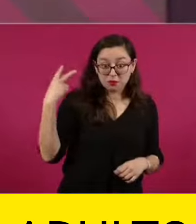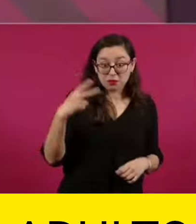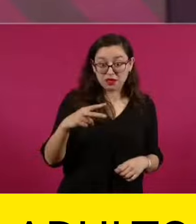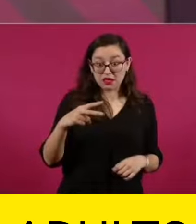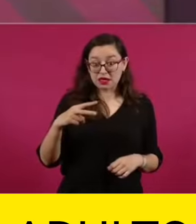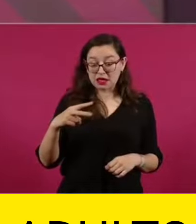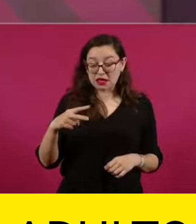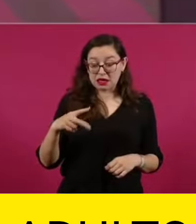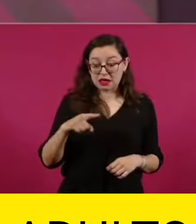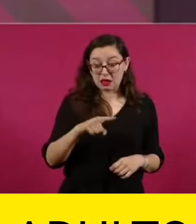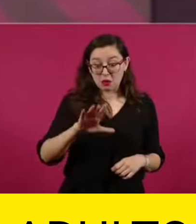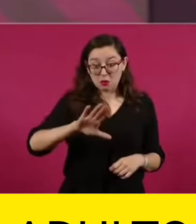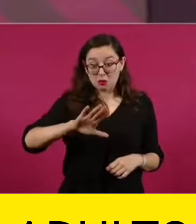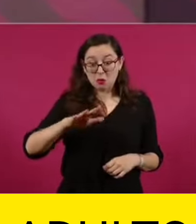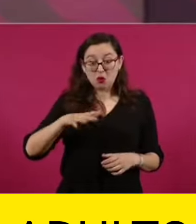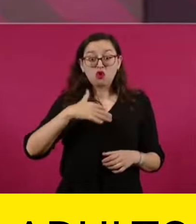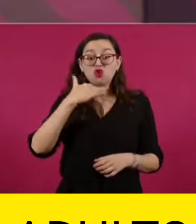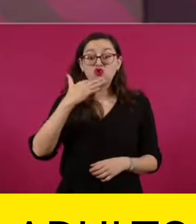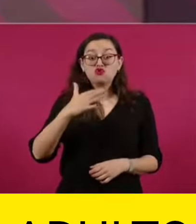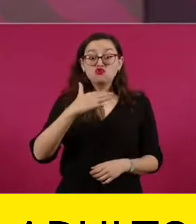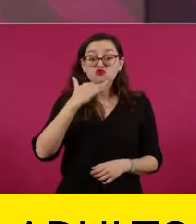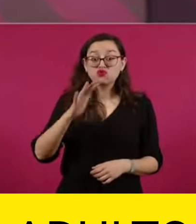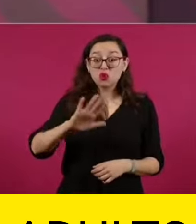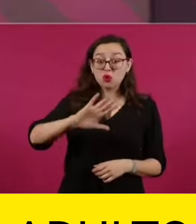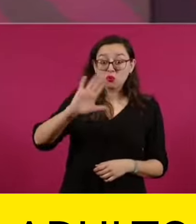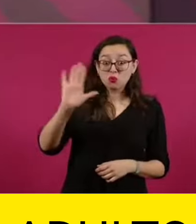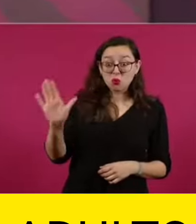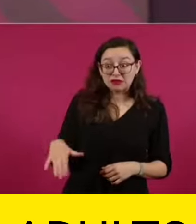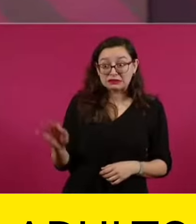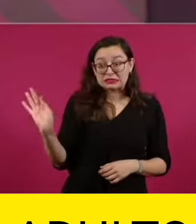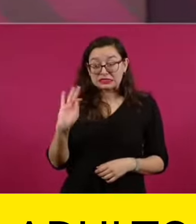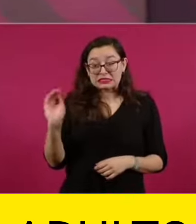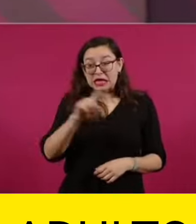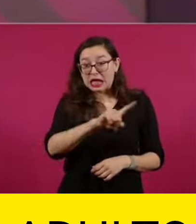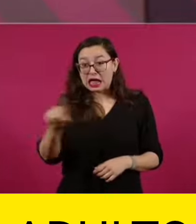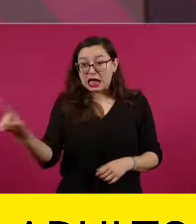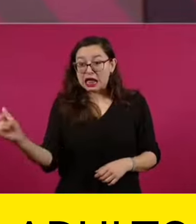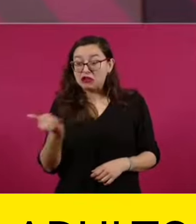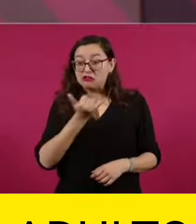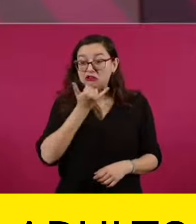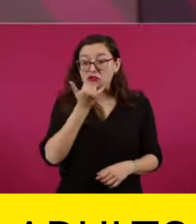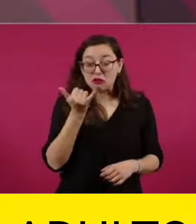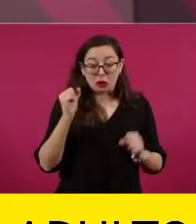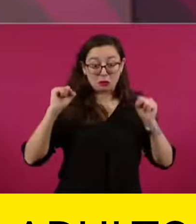equivocar y pueden decir viva, no, muera.